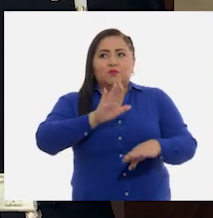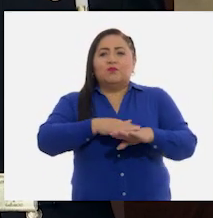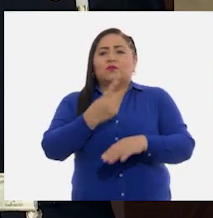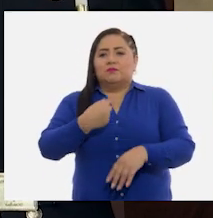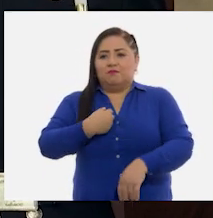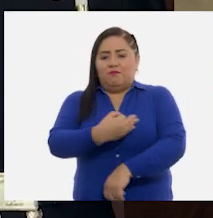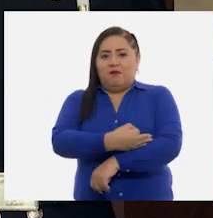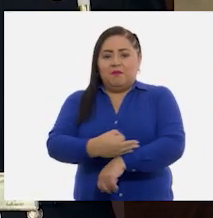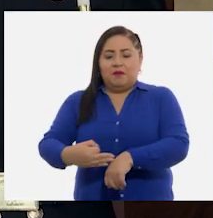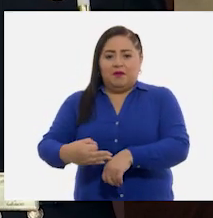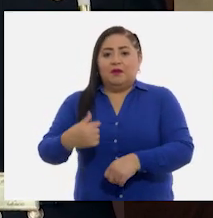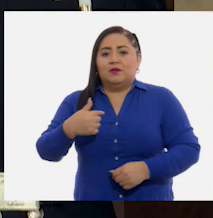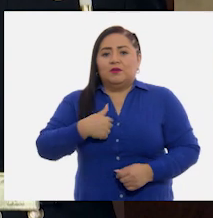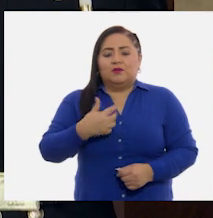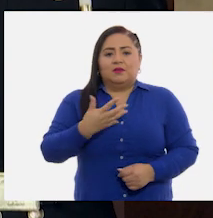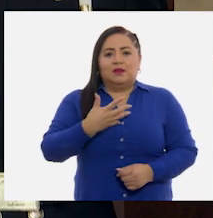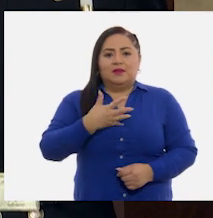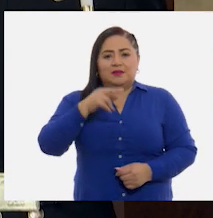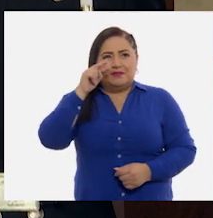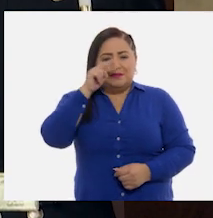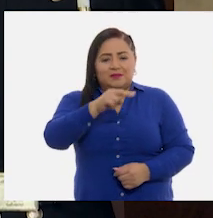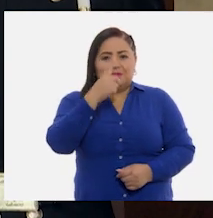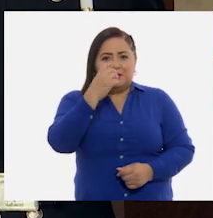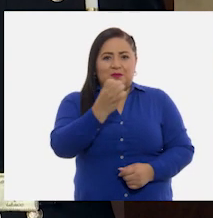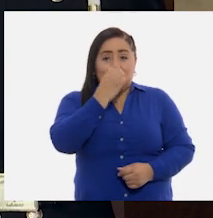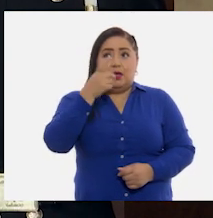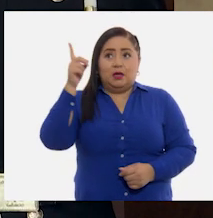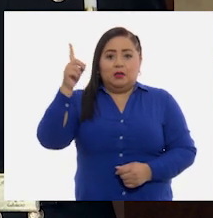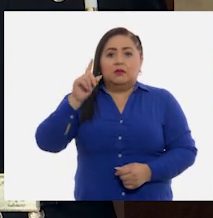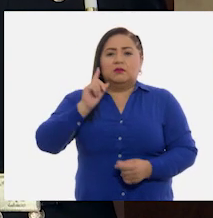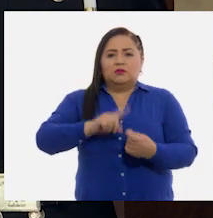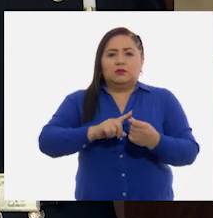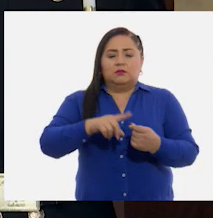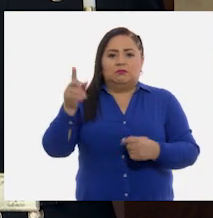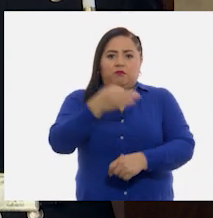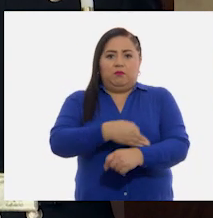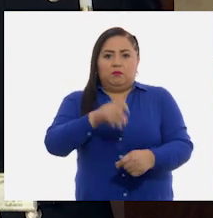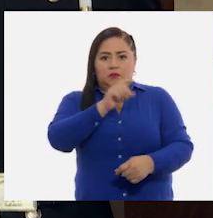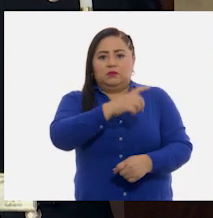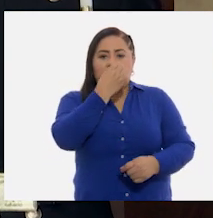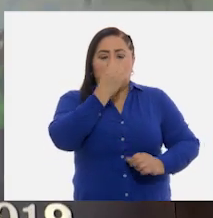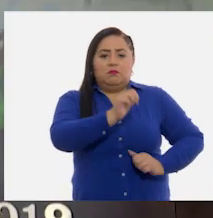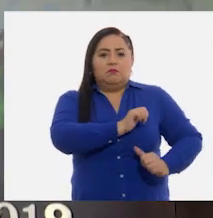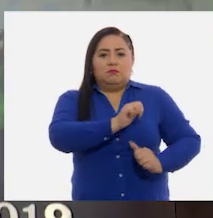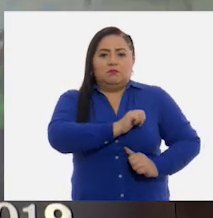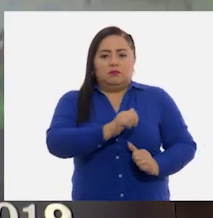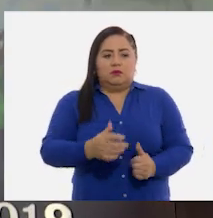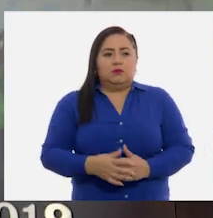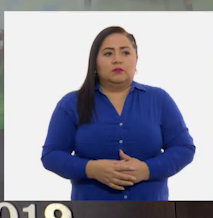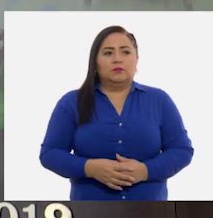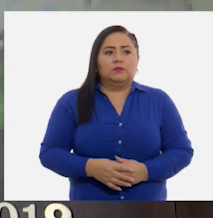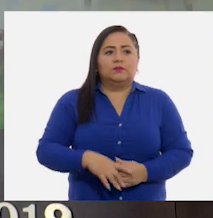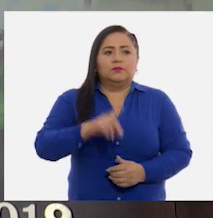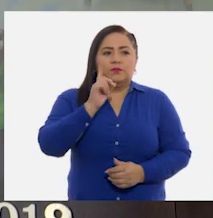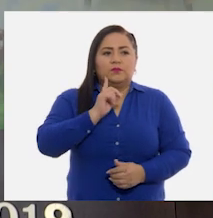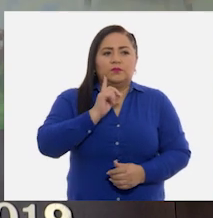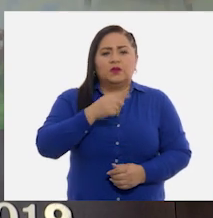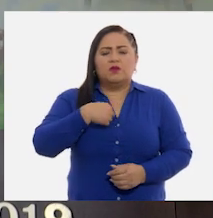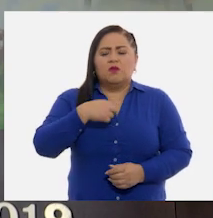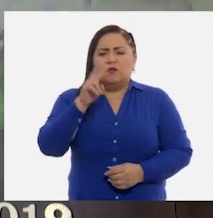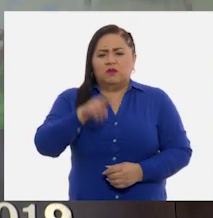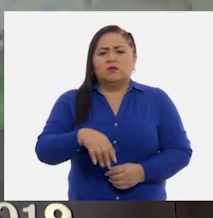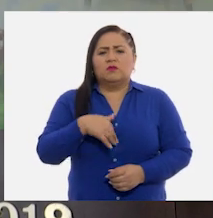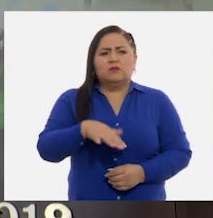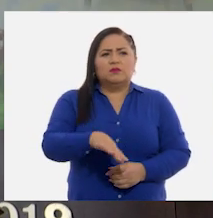familiares y yo tenía una impresión del plantel. Ellos fueron egresados del heroico Colegio Militar. Bueno, yo decidí elegir